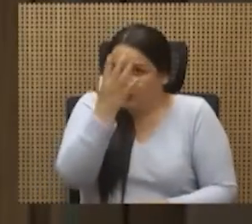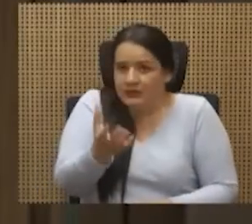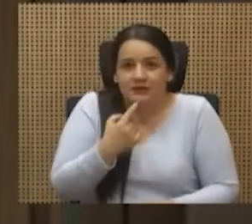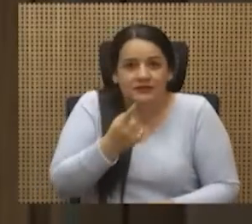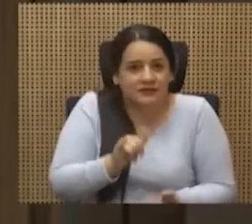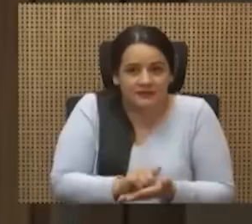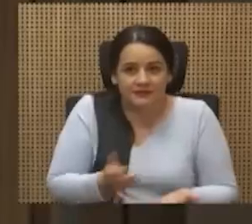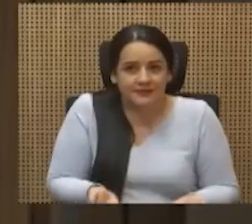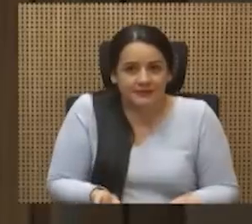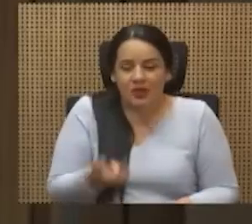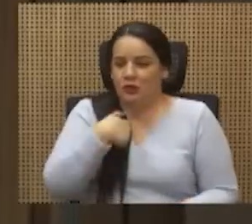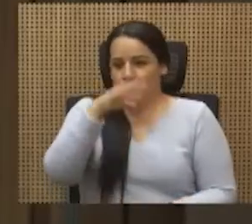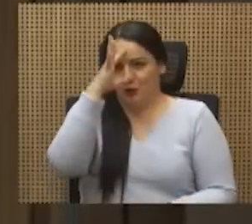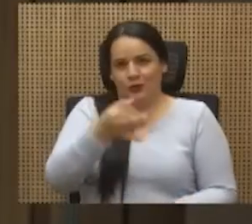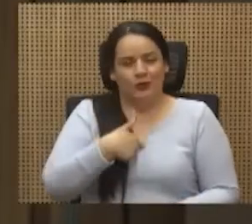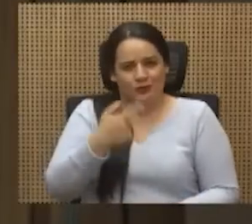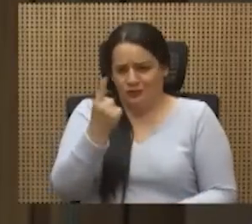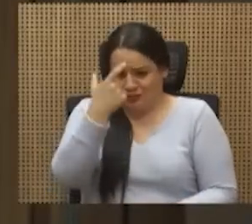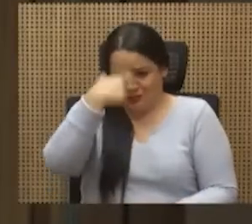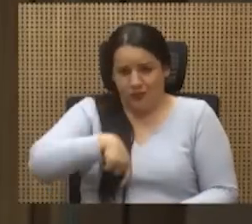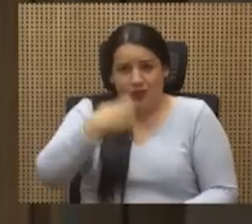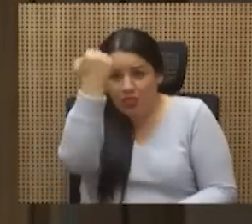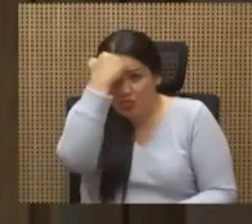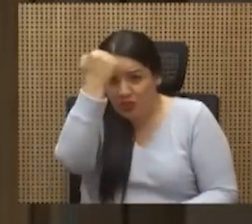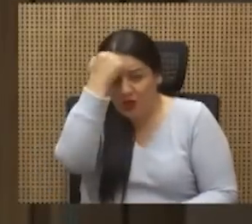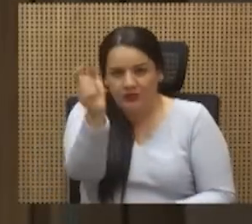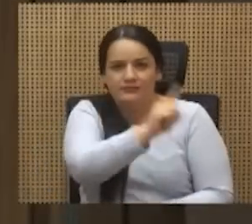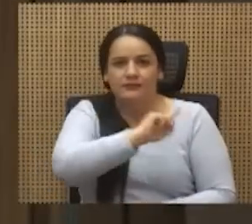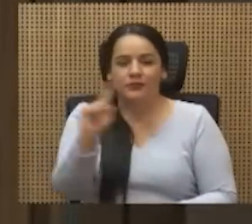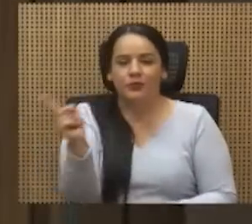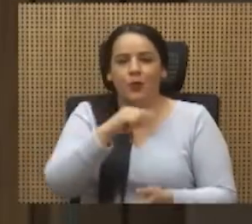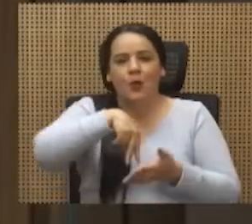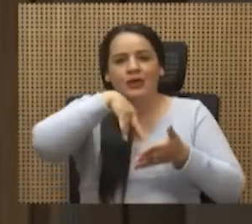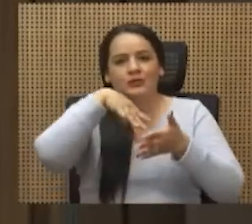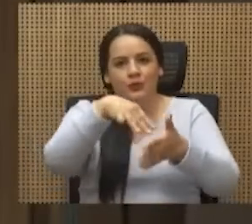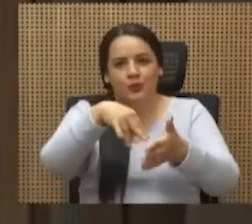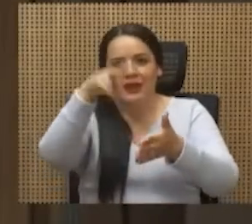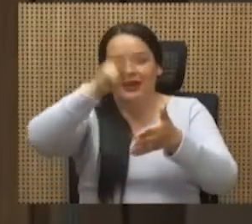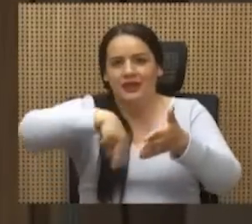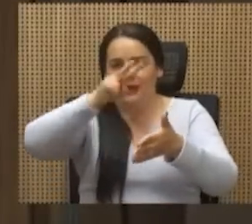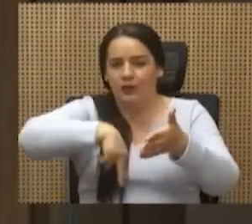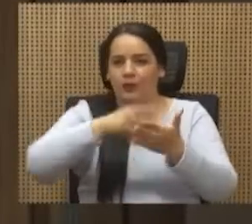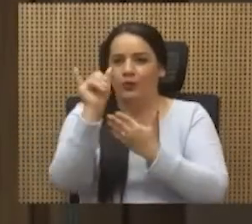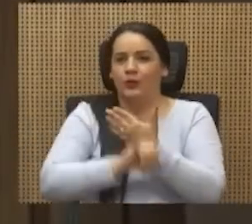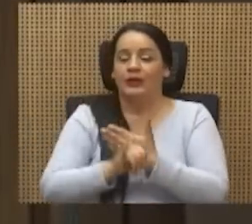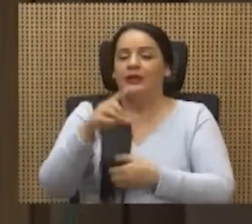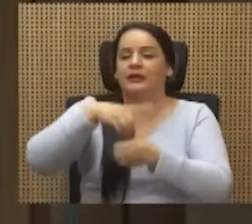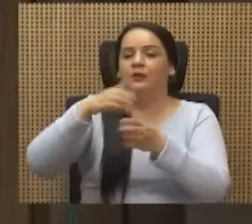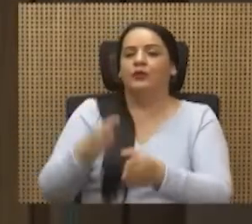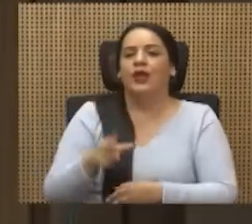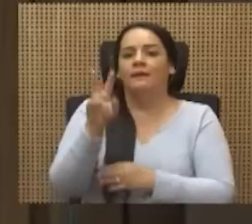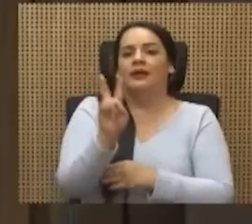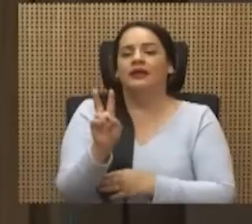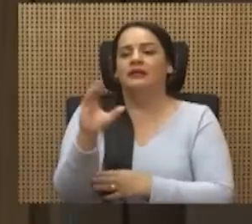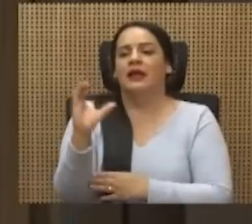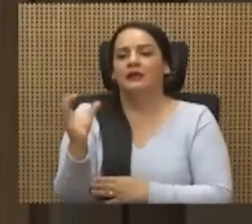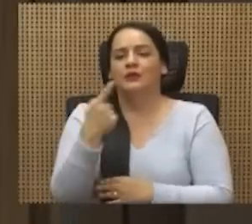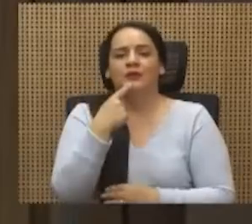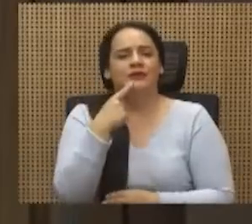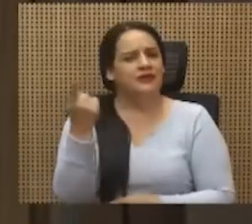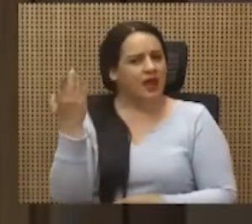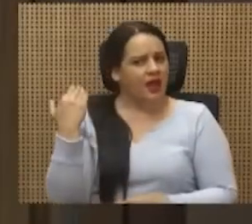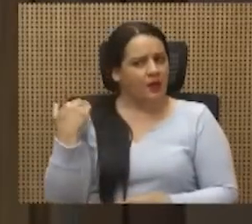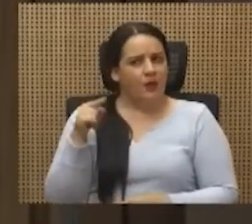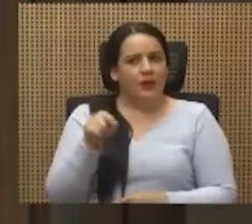creo que no soy tonta he estudiado y he leído el proyecto la diputada Vanessa Castro decía ahora que